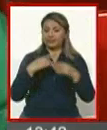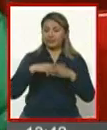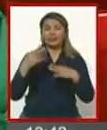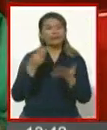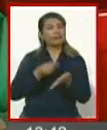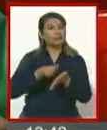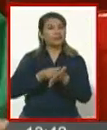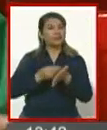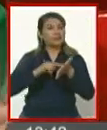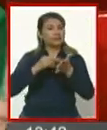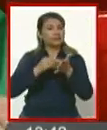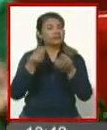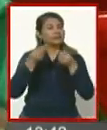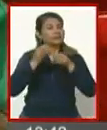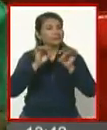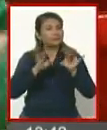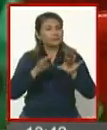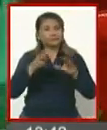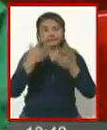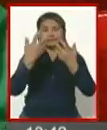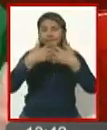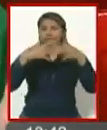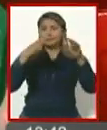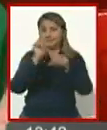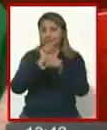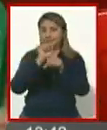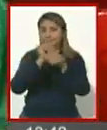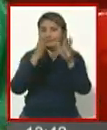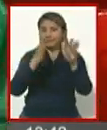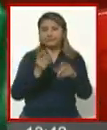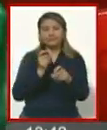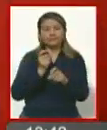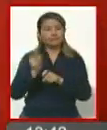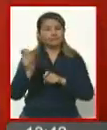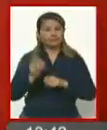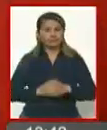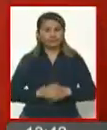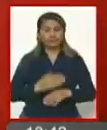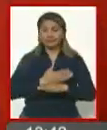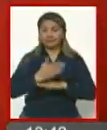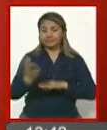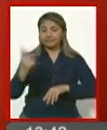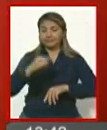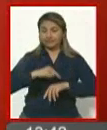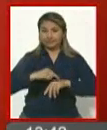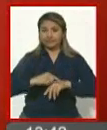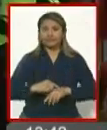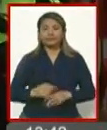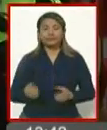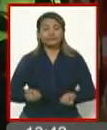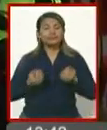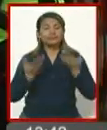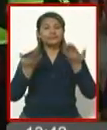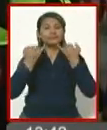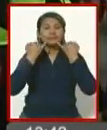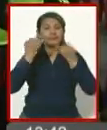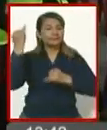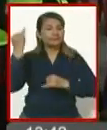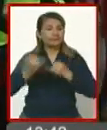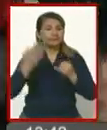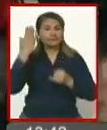consecuencias económicas también graves para la empresa, para el trabajador que se ve perjudicado. En las próximas horas se brindará un informe